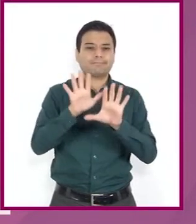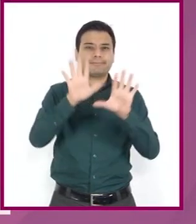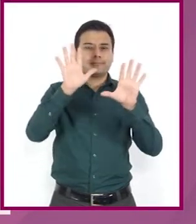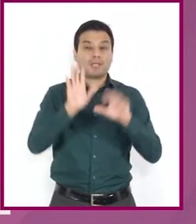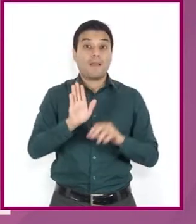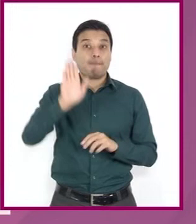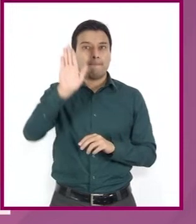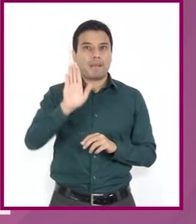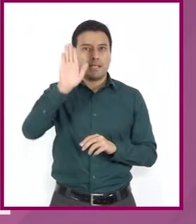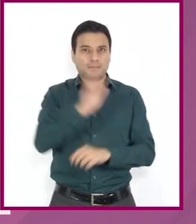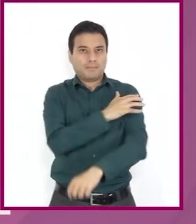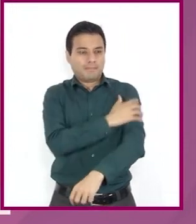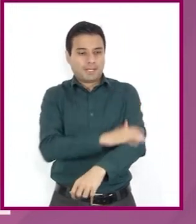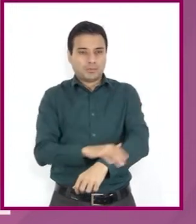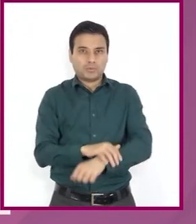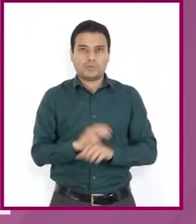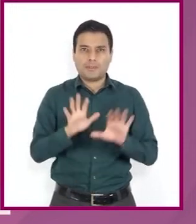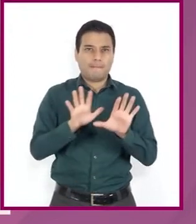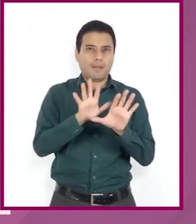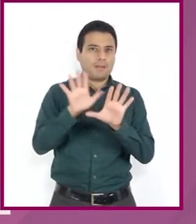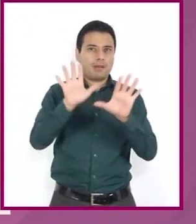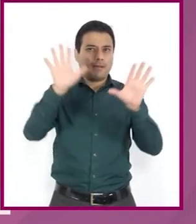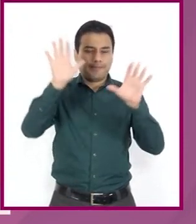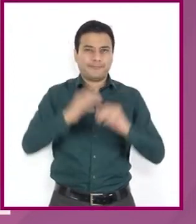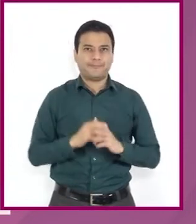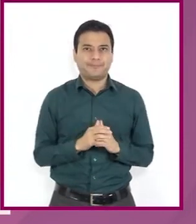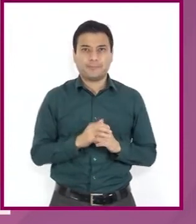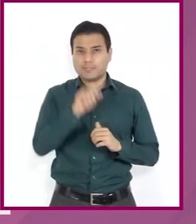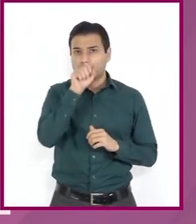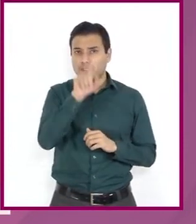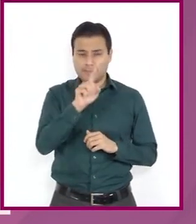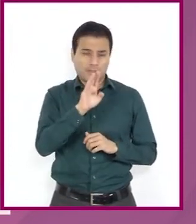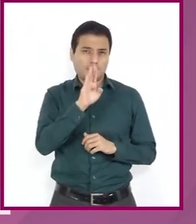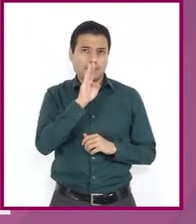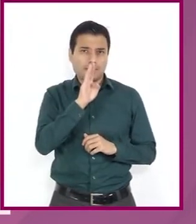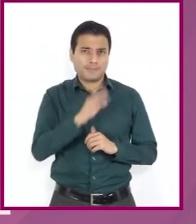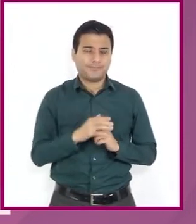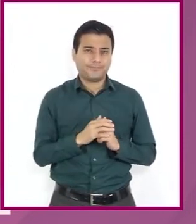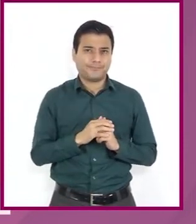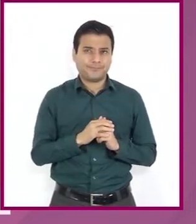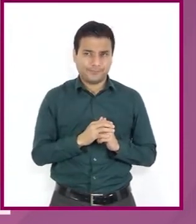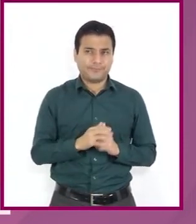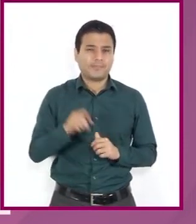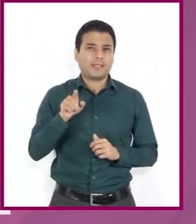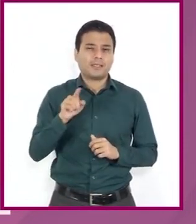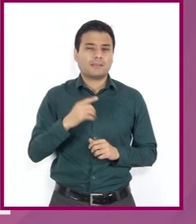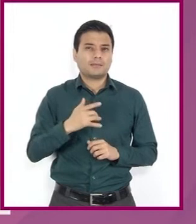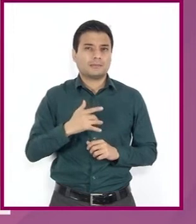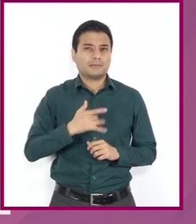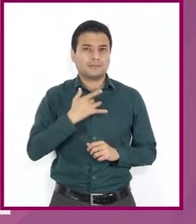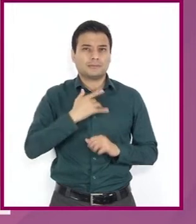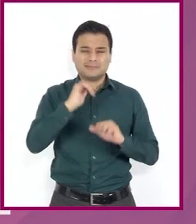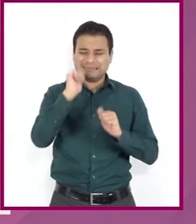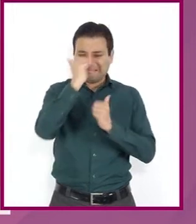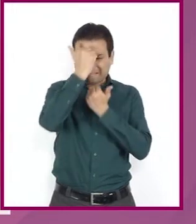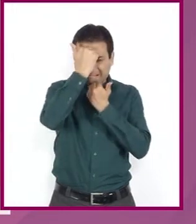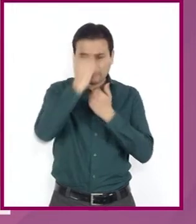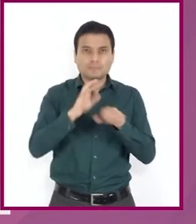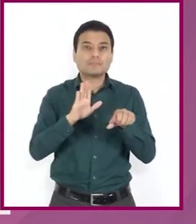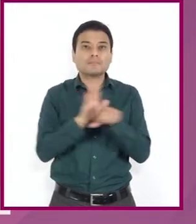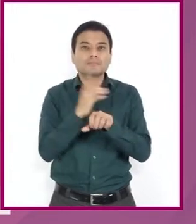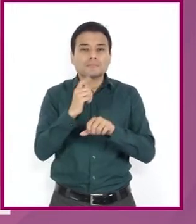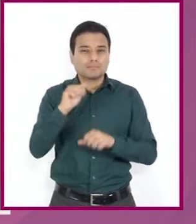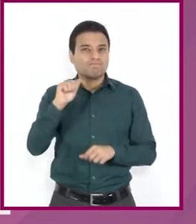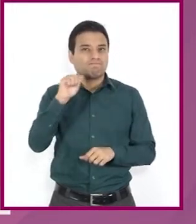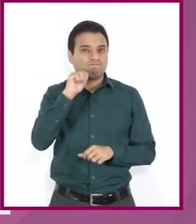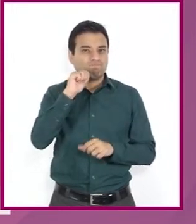brazos estirándose para alcanzar algo. También la mamá de Alejandro, la cual se sentía arrepentida por no haberle creído a